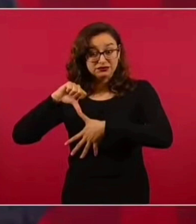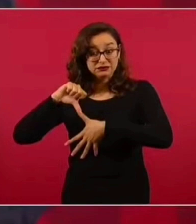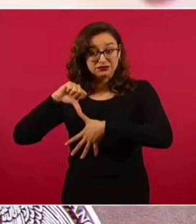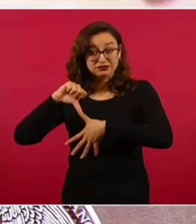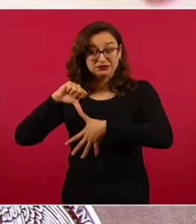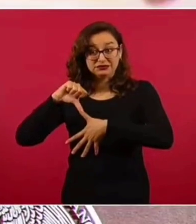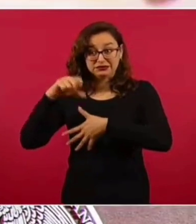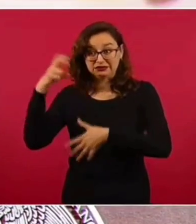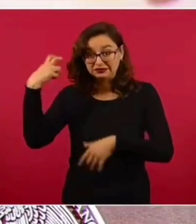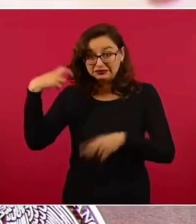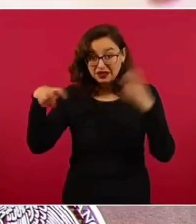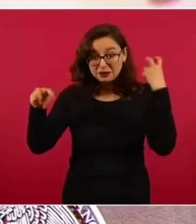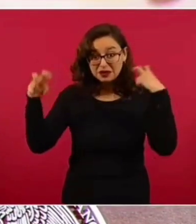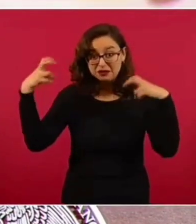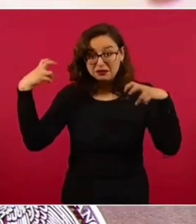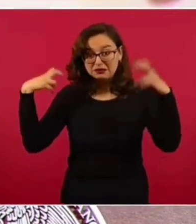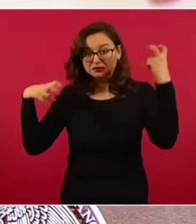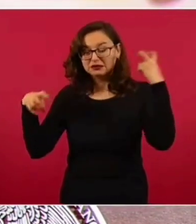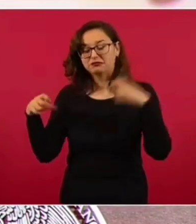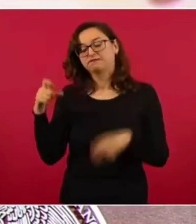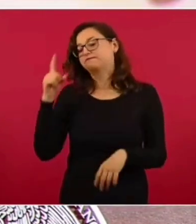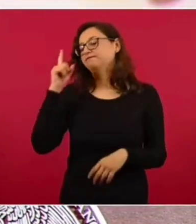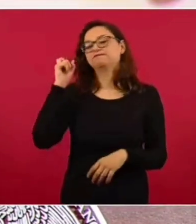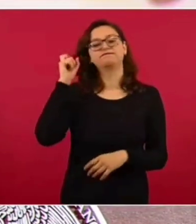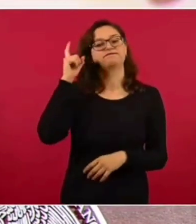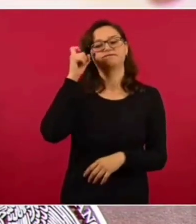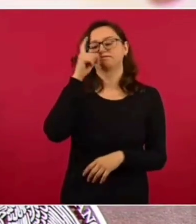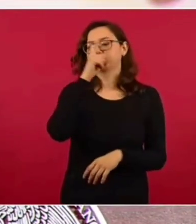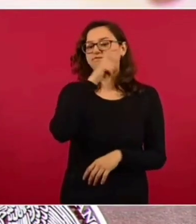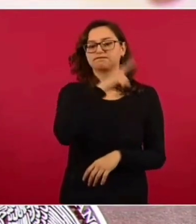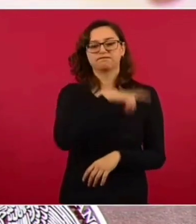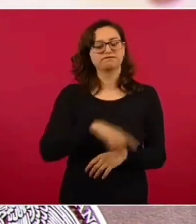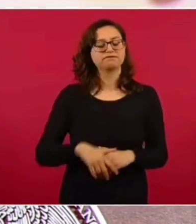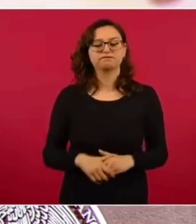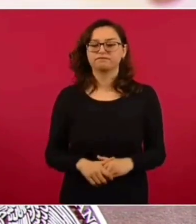poco complicado porque decía